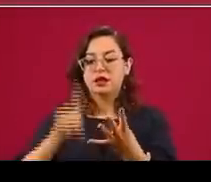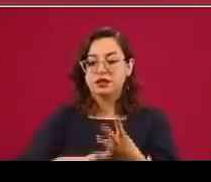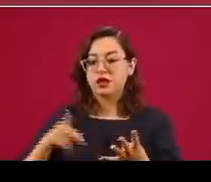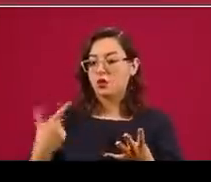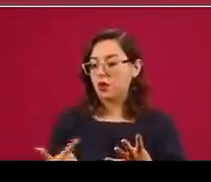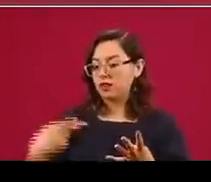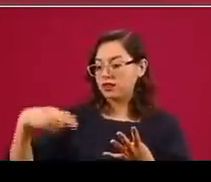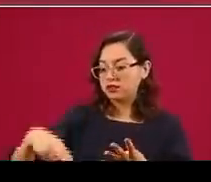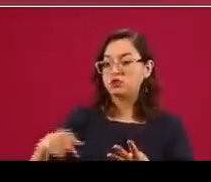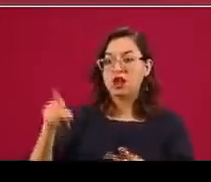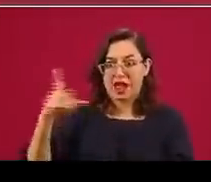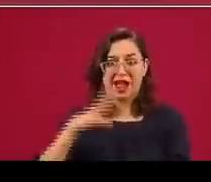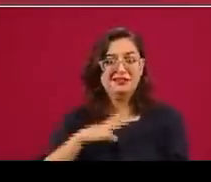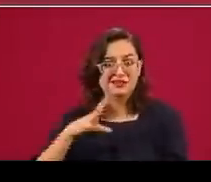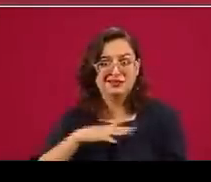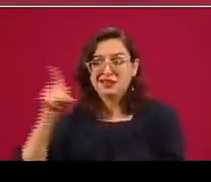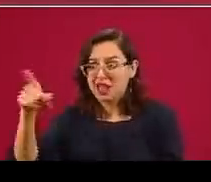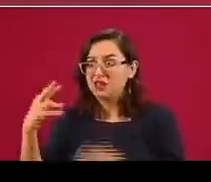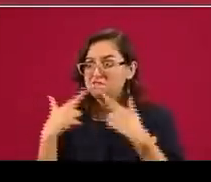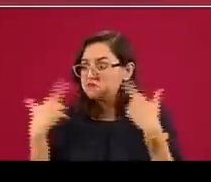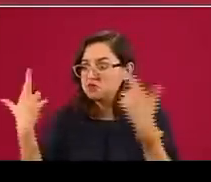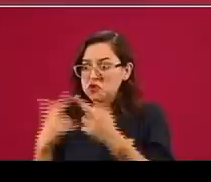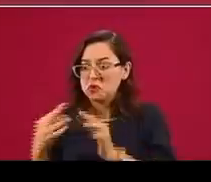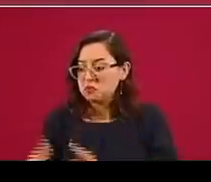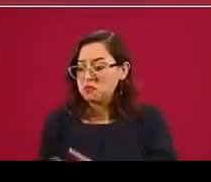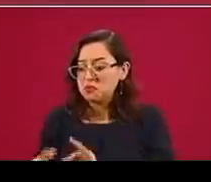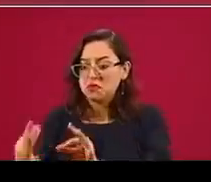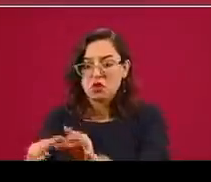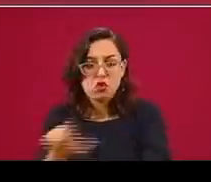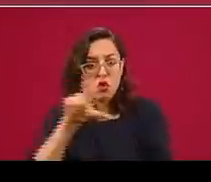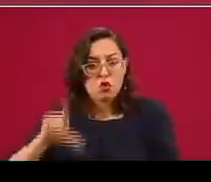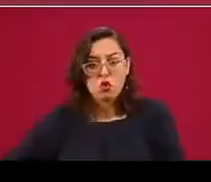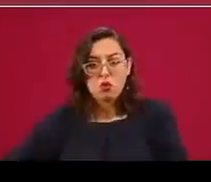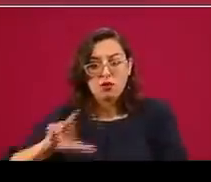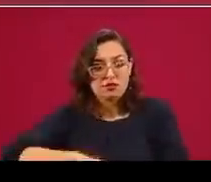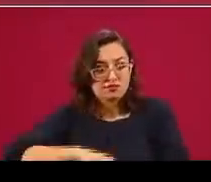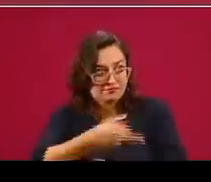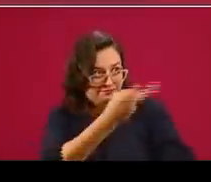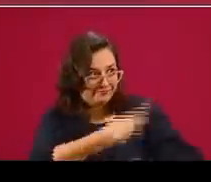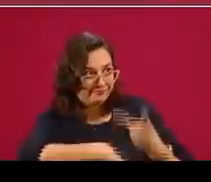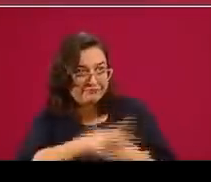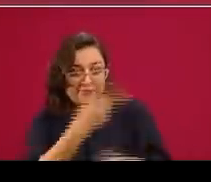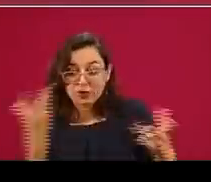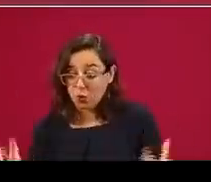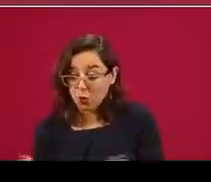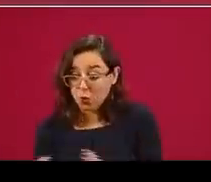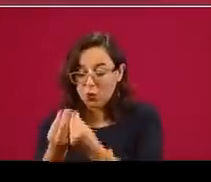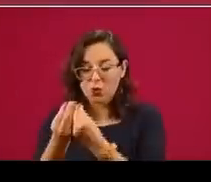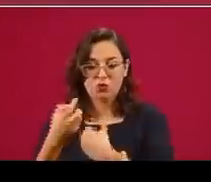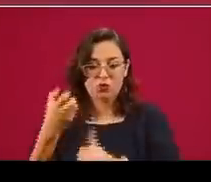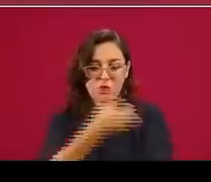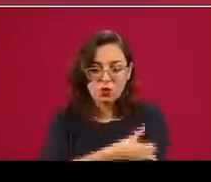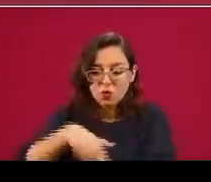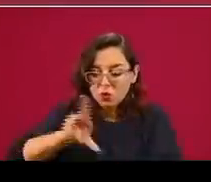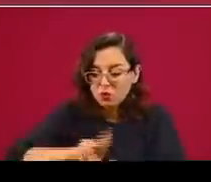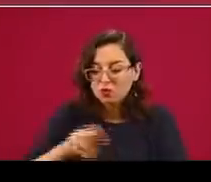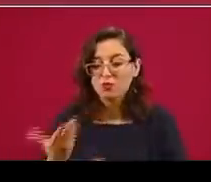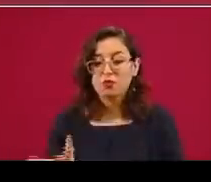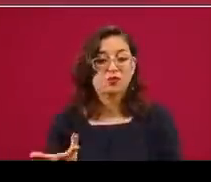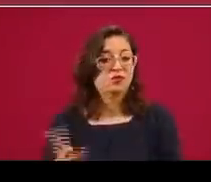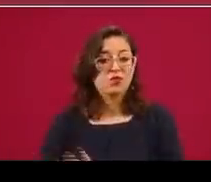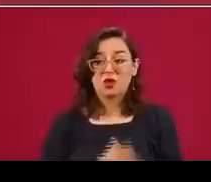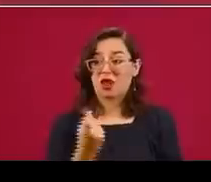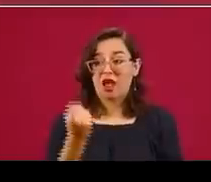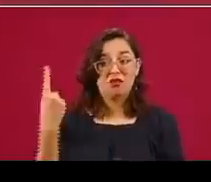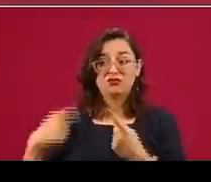Que trabajen de manera coordinada, porque hay casos en donde no van.